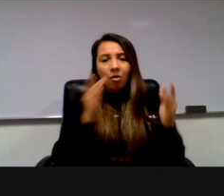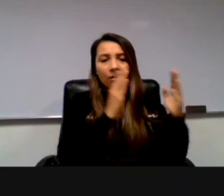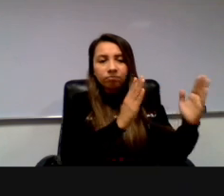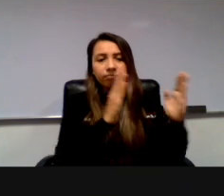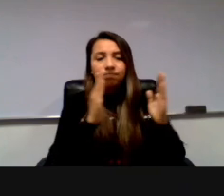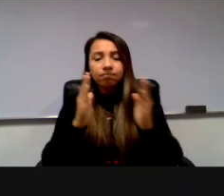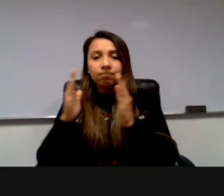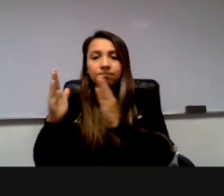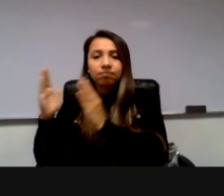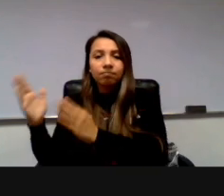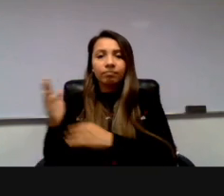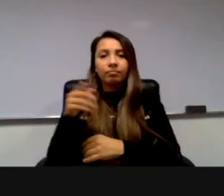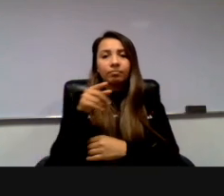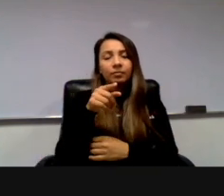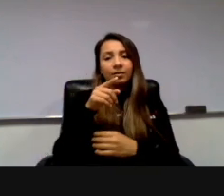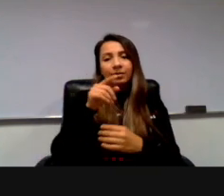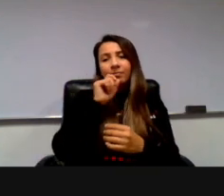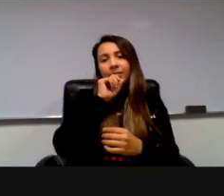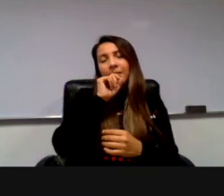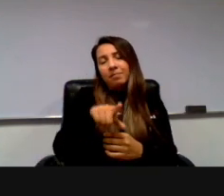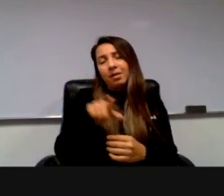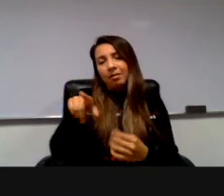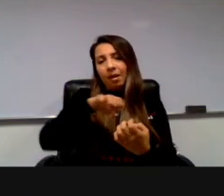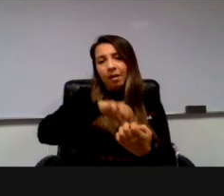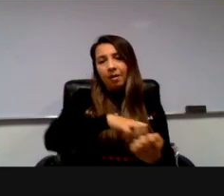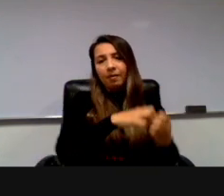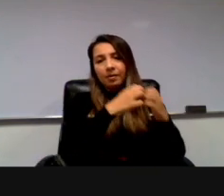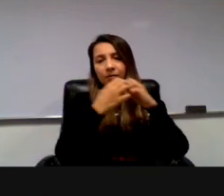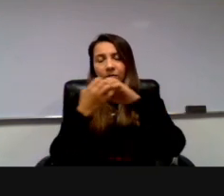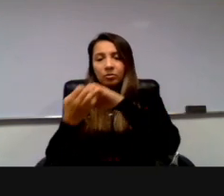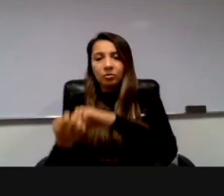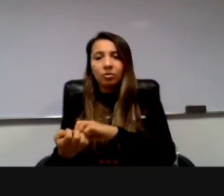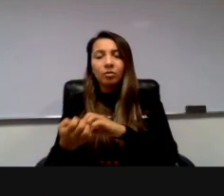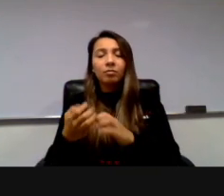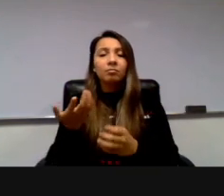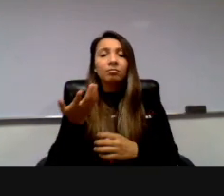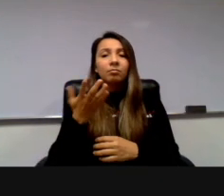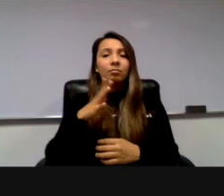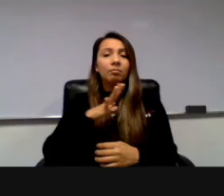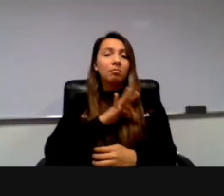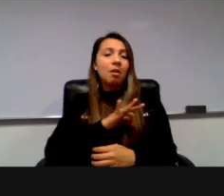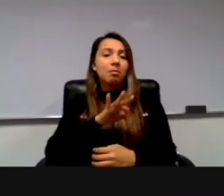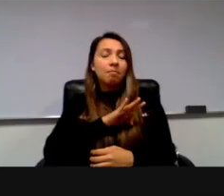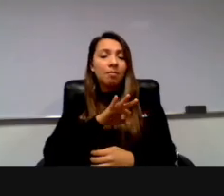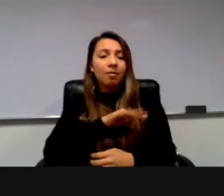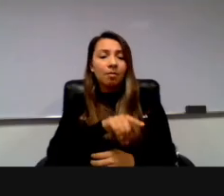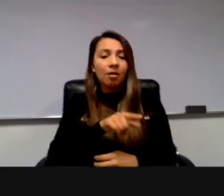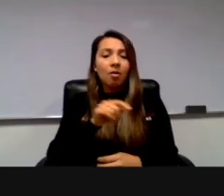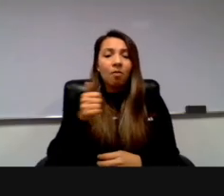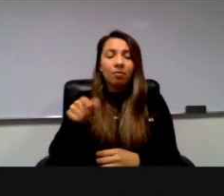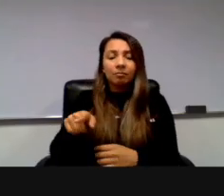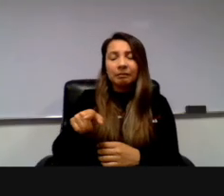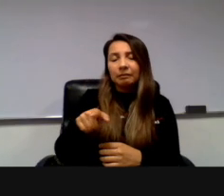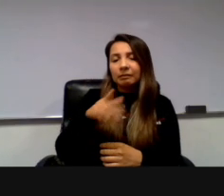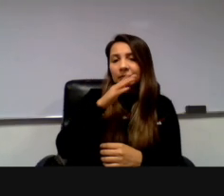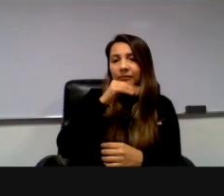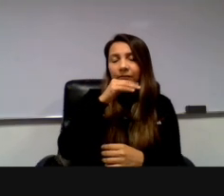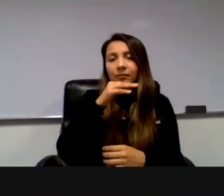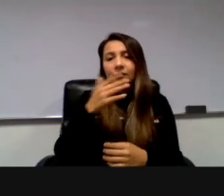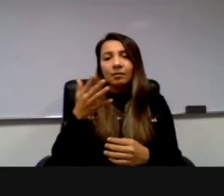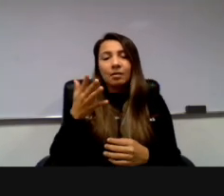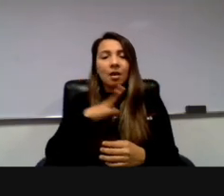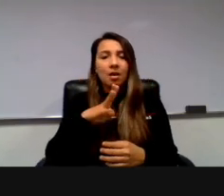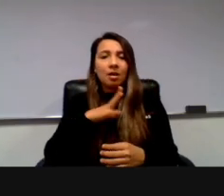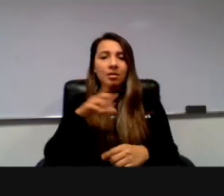vivos, que han ocurrido en la evolución, pues una es más probable que otra, una es una descripción más correcta que otra, ¿no?